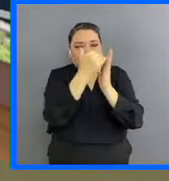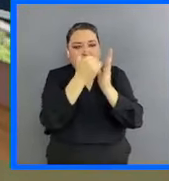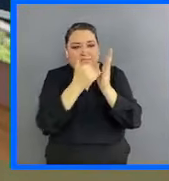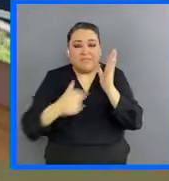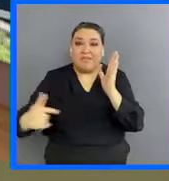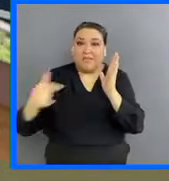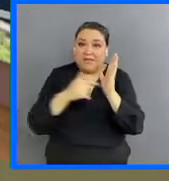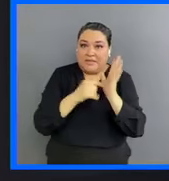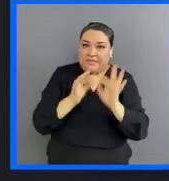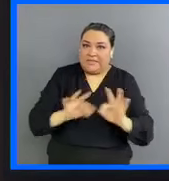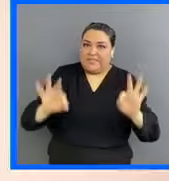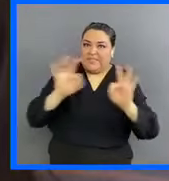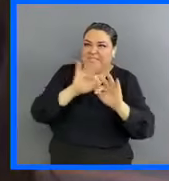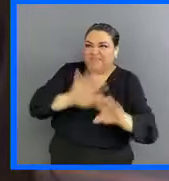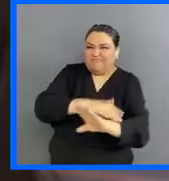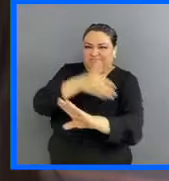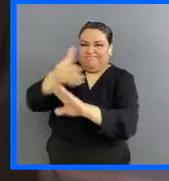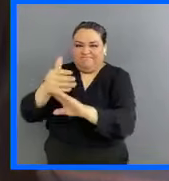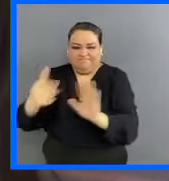agresiones.